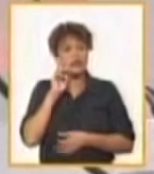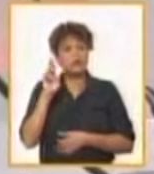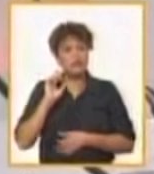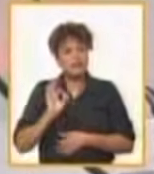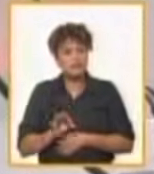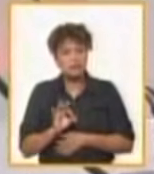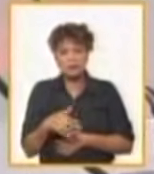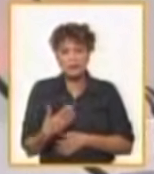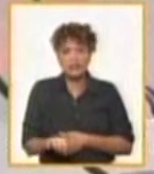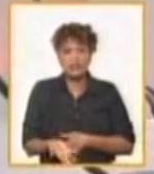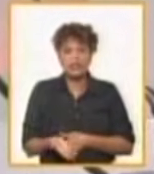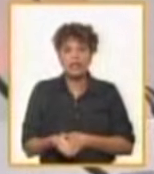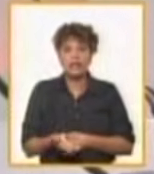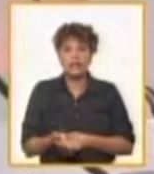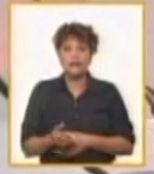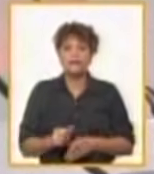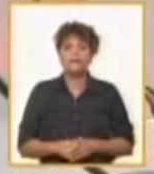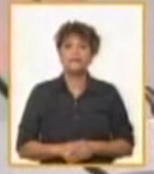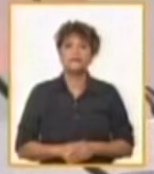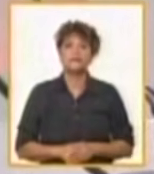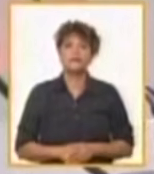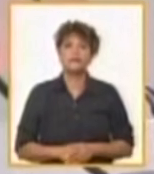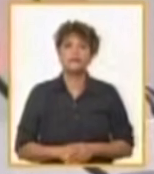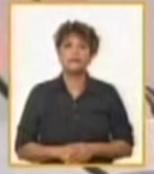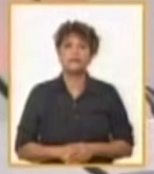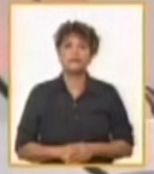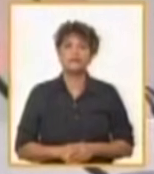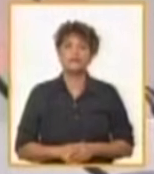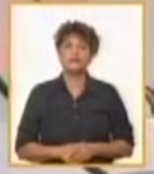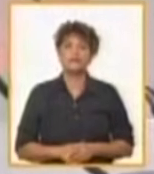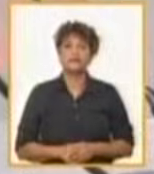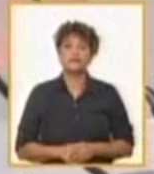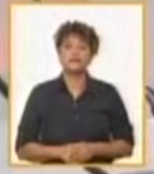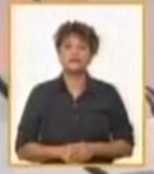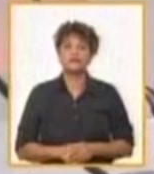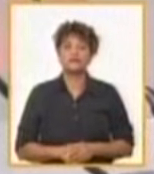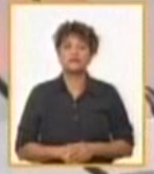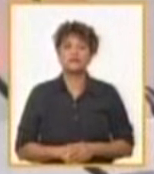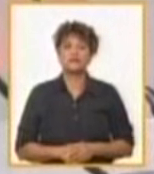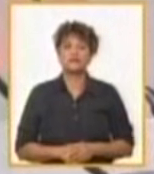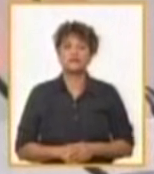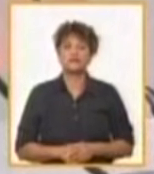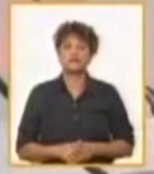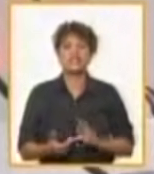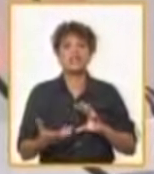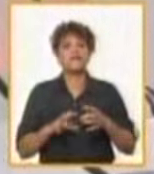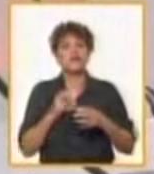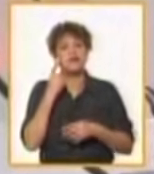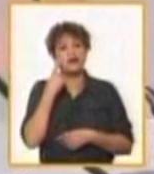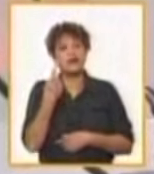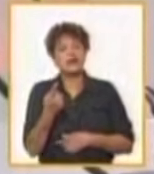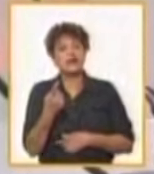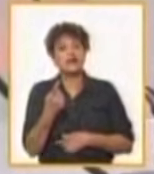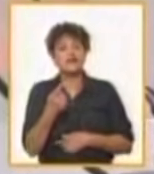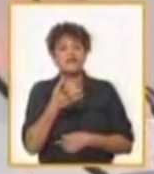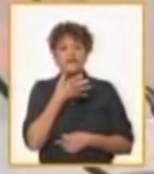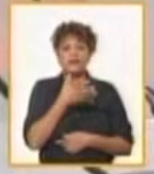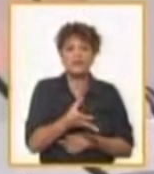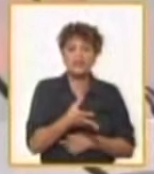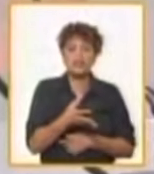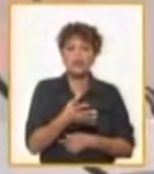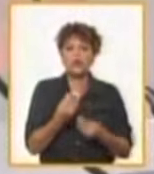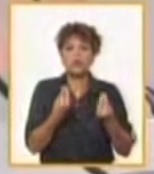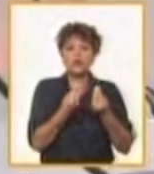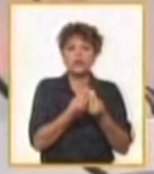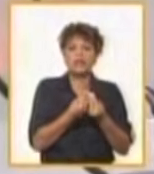hecho de la dialéctica de Fidel, de el pueblo y los creadores. Uno, Fidel